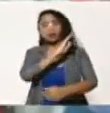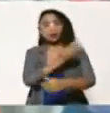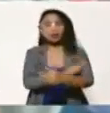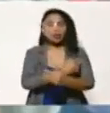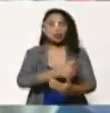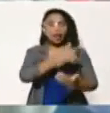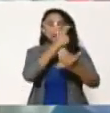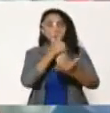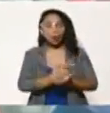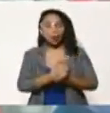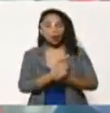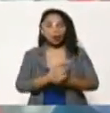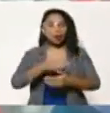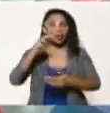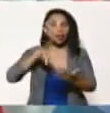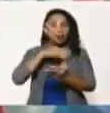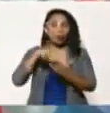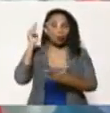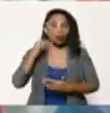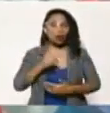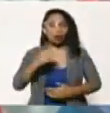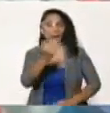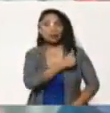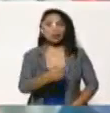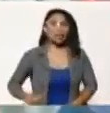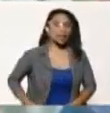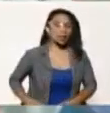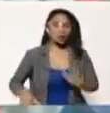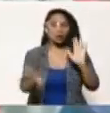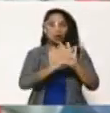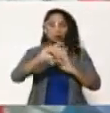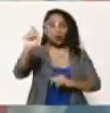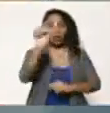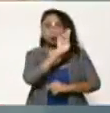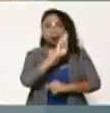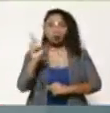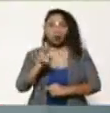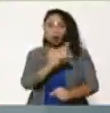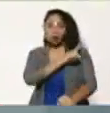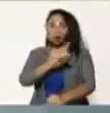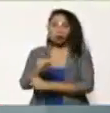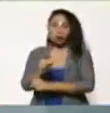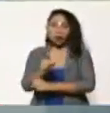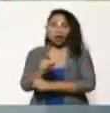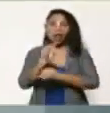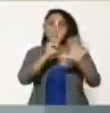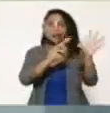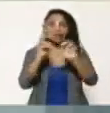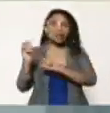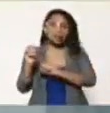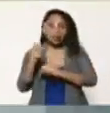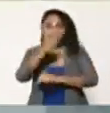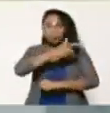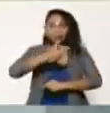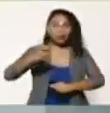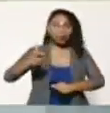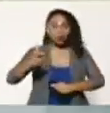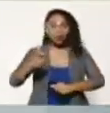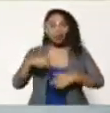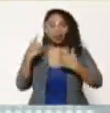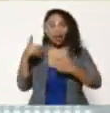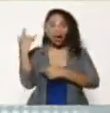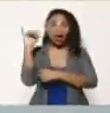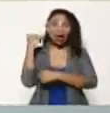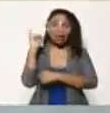presidente constitucional de la república a ordenador repatriar a más de 700 connacionales que se